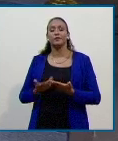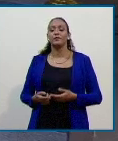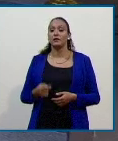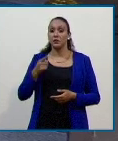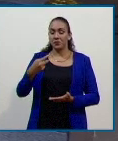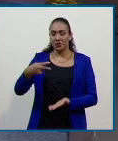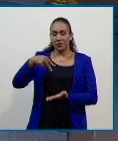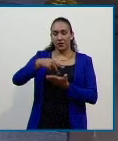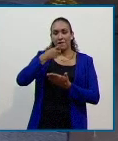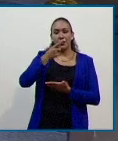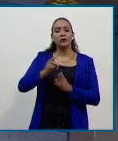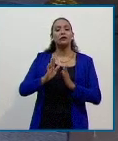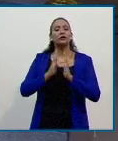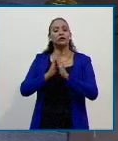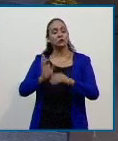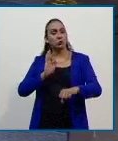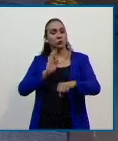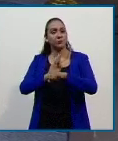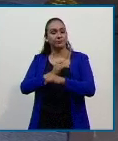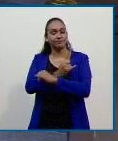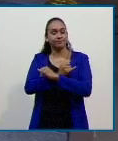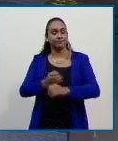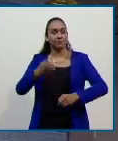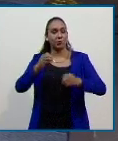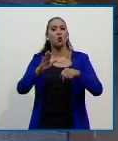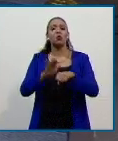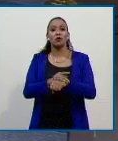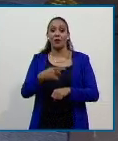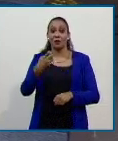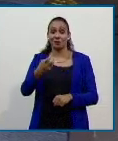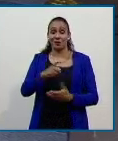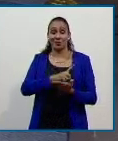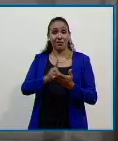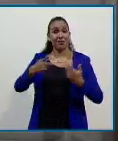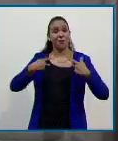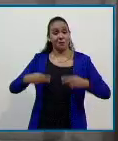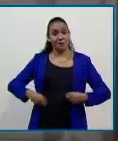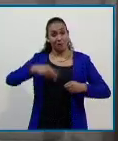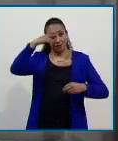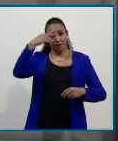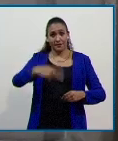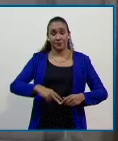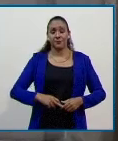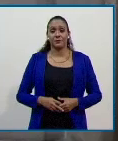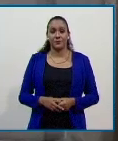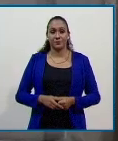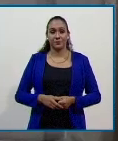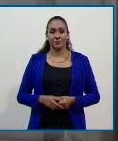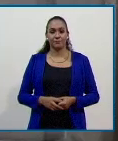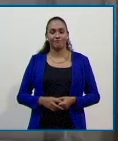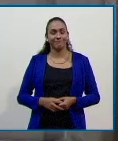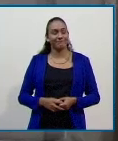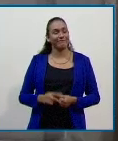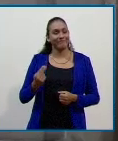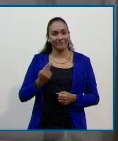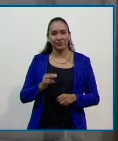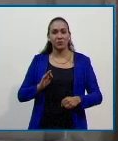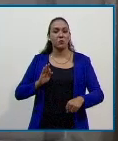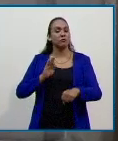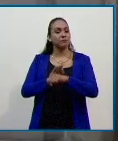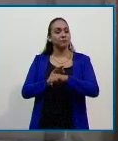la independencia judicial por ser un derecho del pueblo. Preservemos la independencia